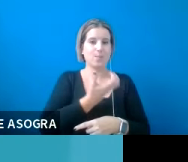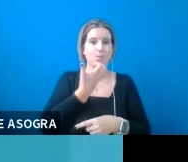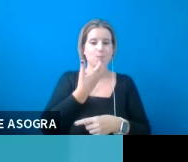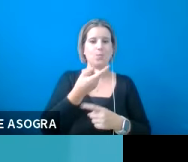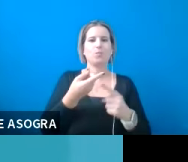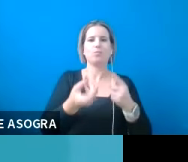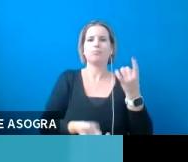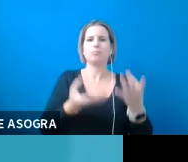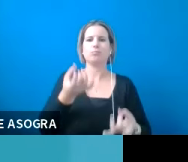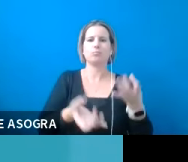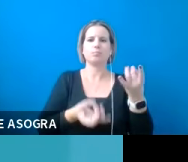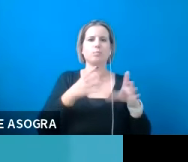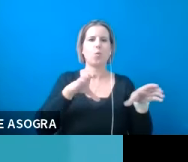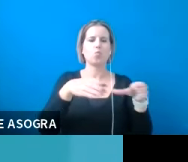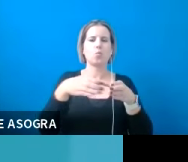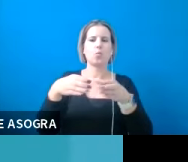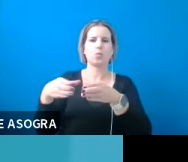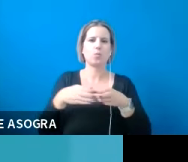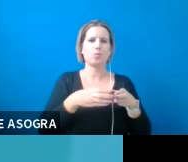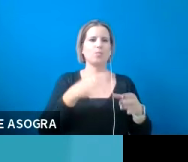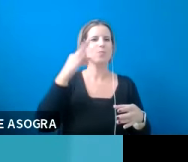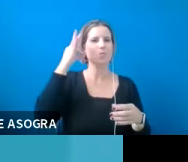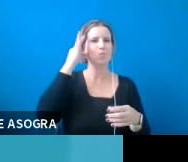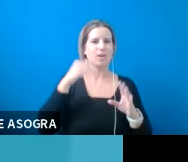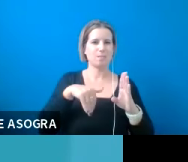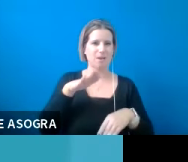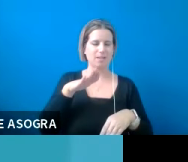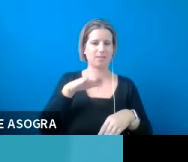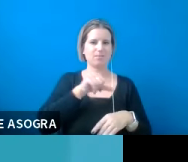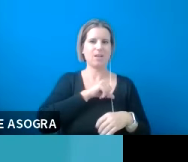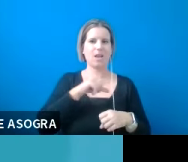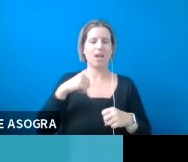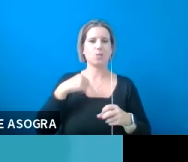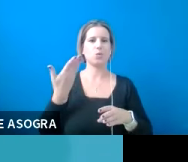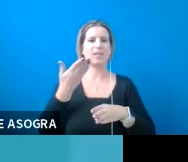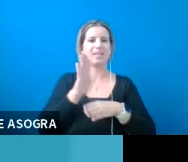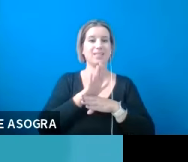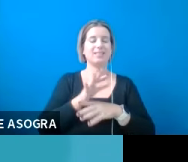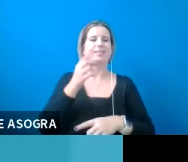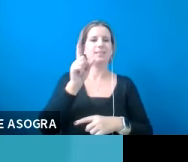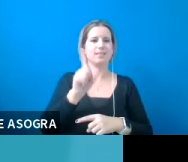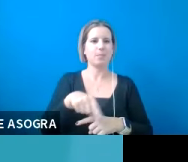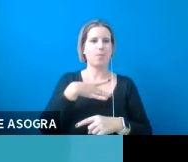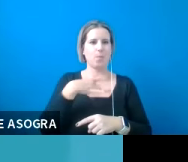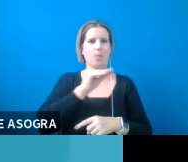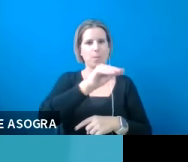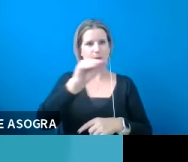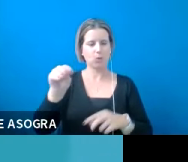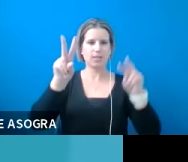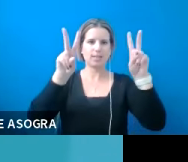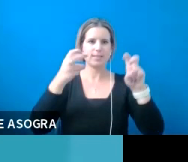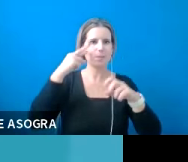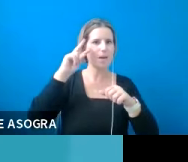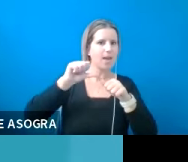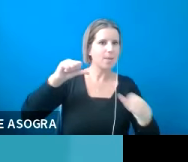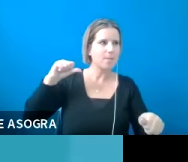surgiendo más grupos de mujeres autorrepresentadas a quienes además podemos preguntar sobre sus experiencias